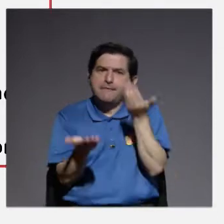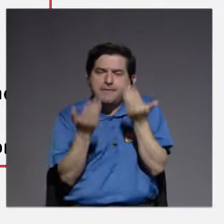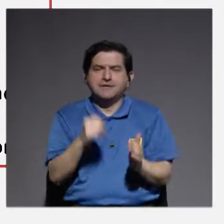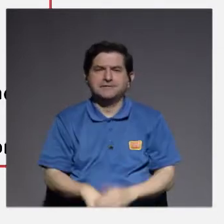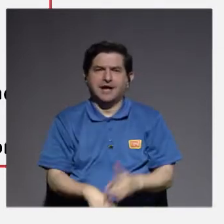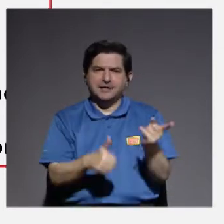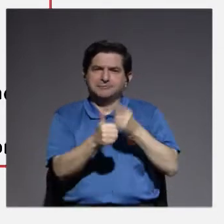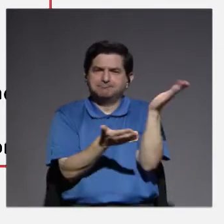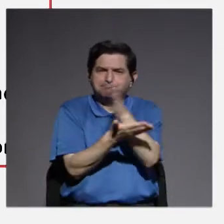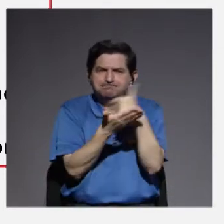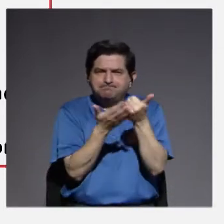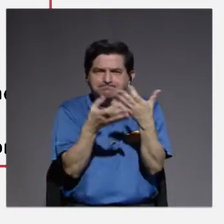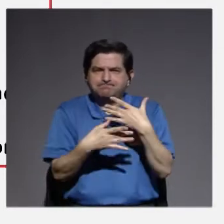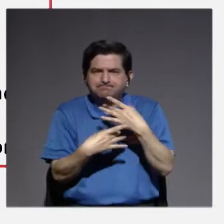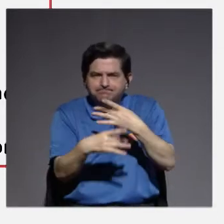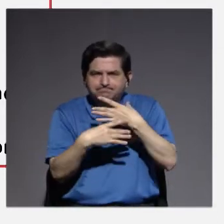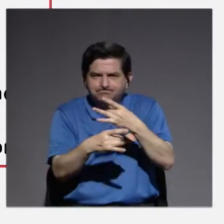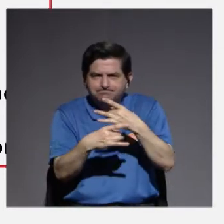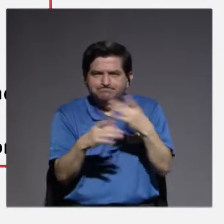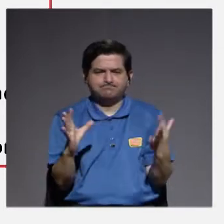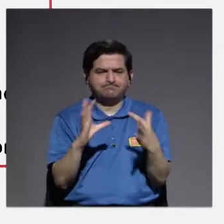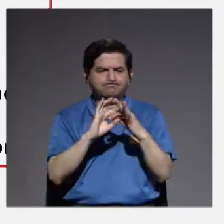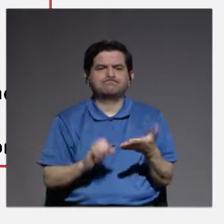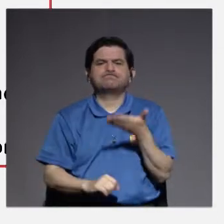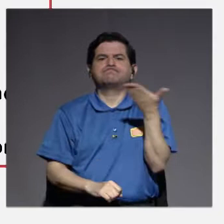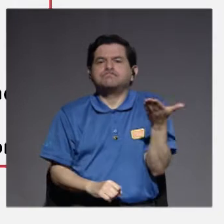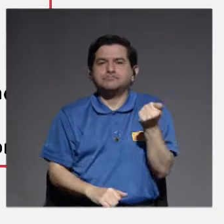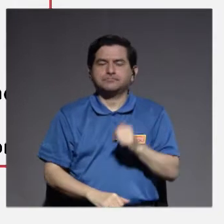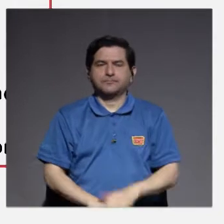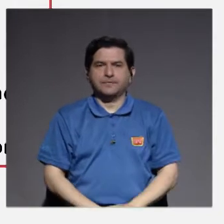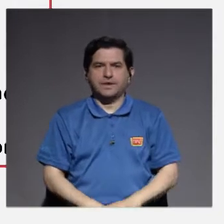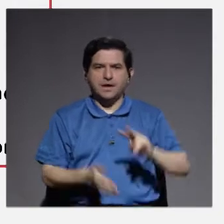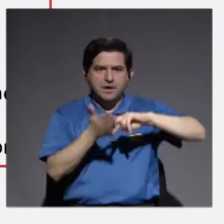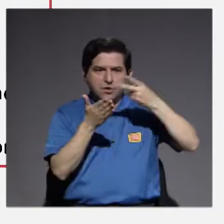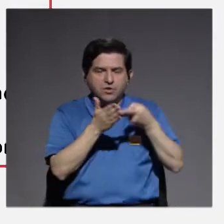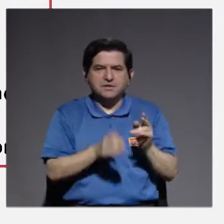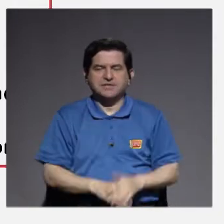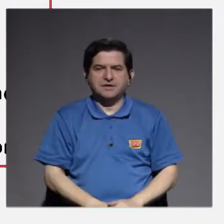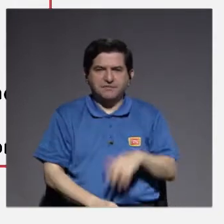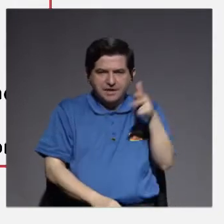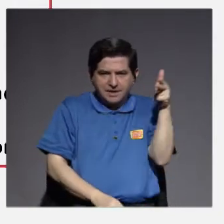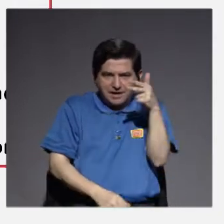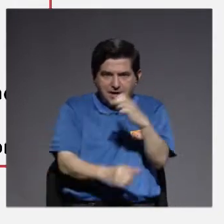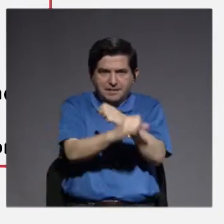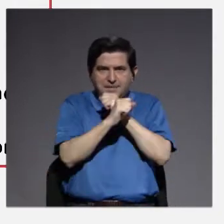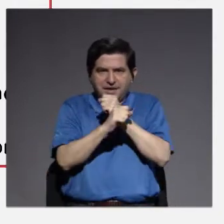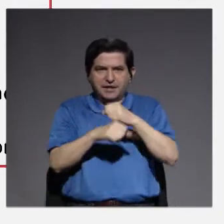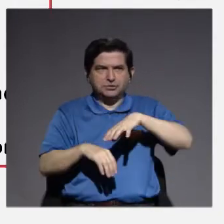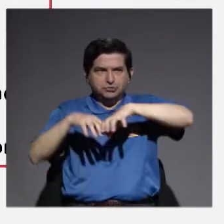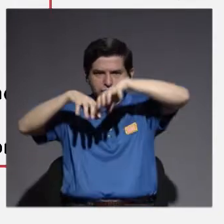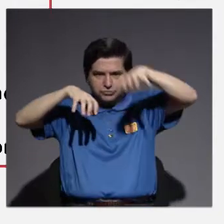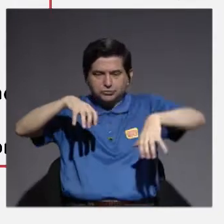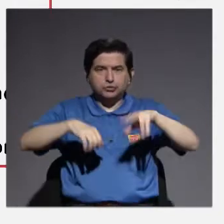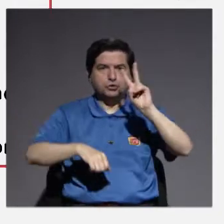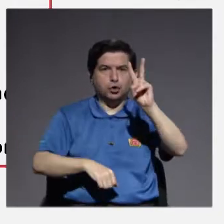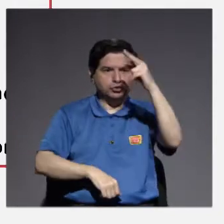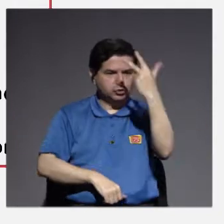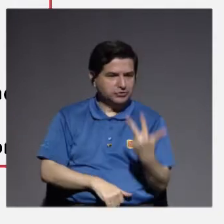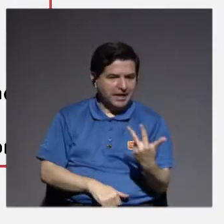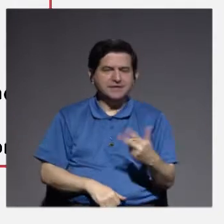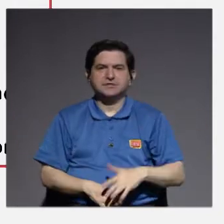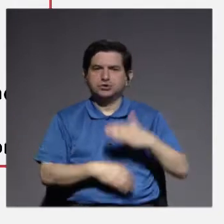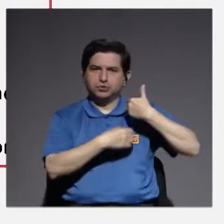esta primera parte lo más interesante tiene que ver con lo que son cámaras de seguridad en el cantón. 2/3 partes